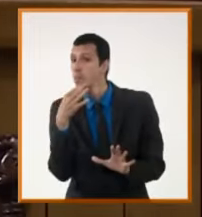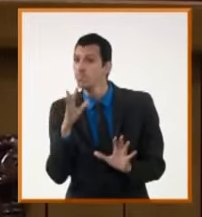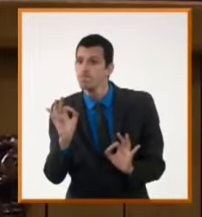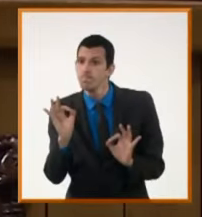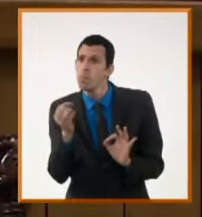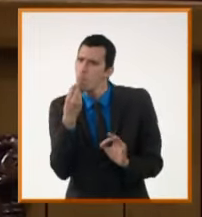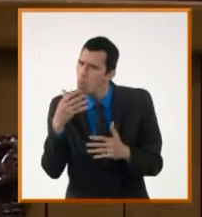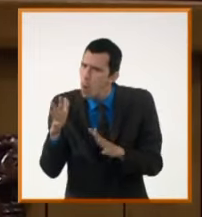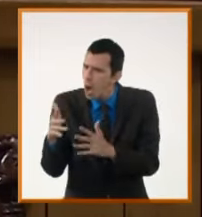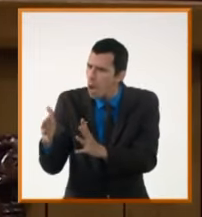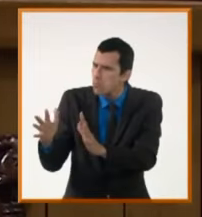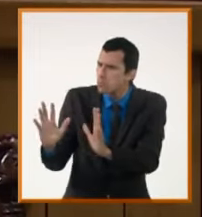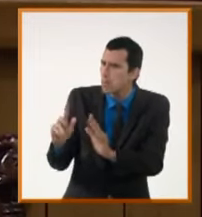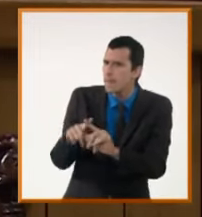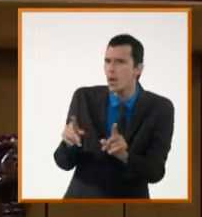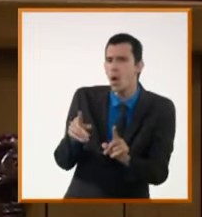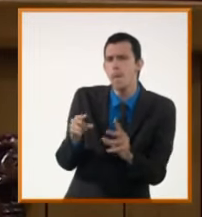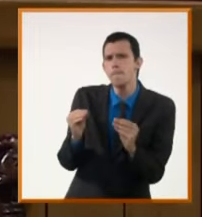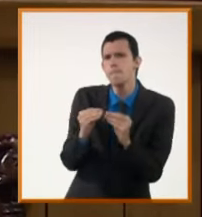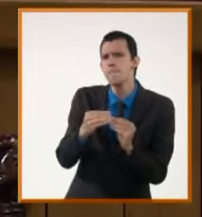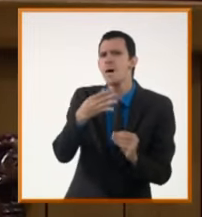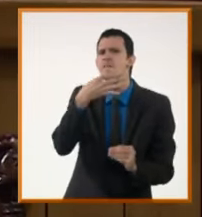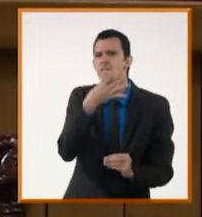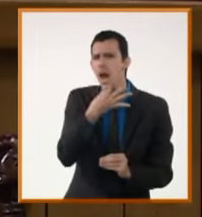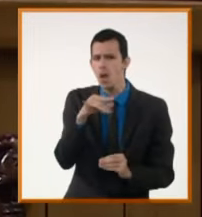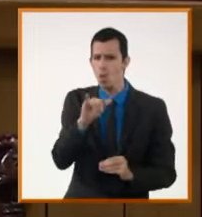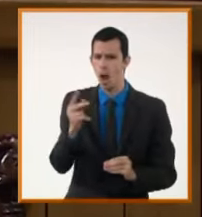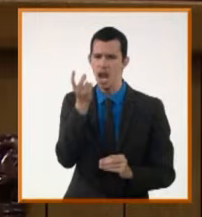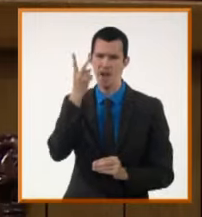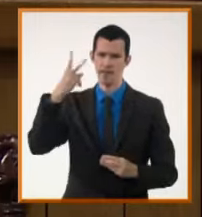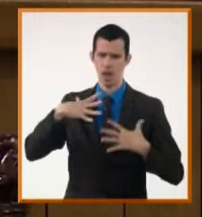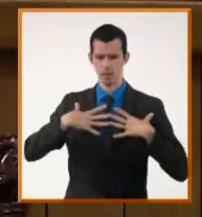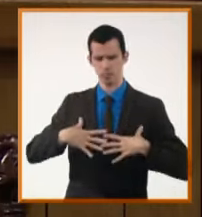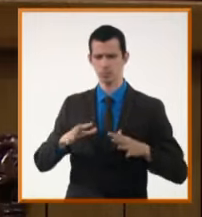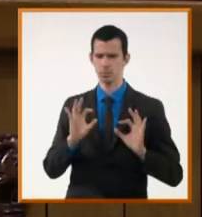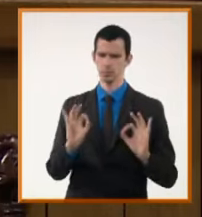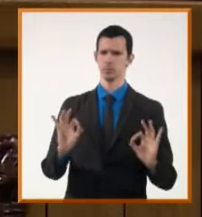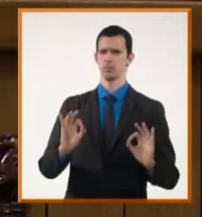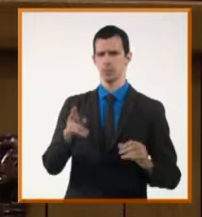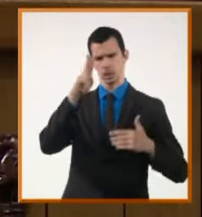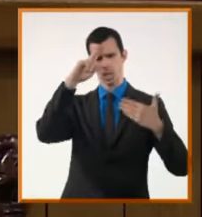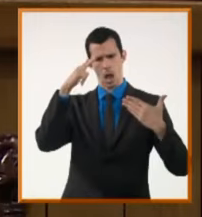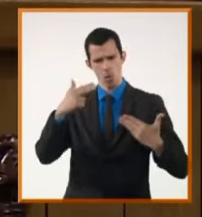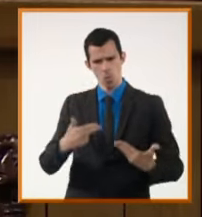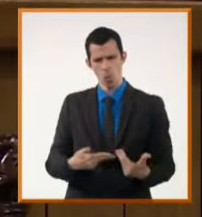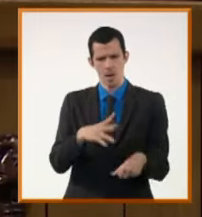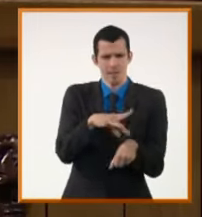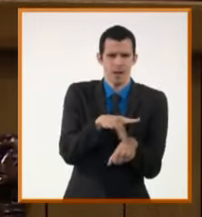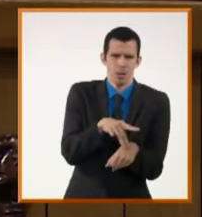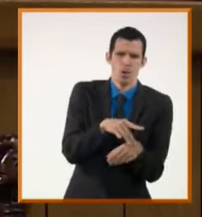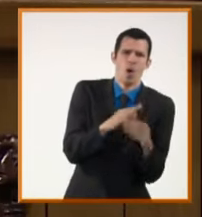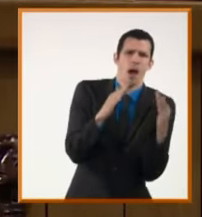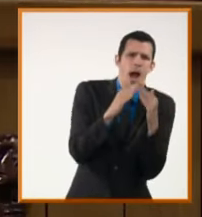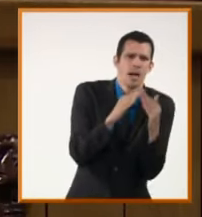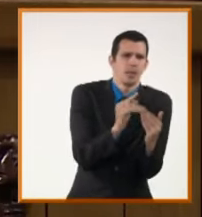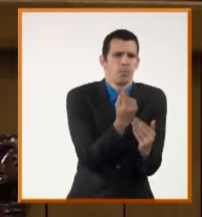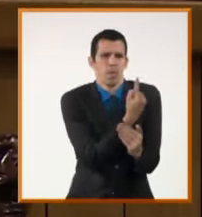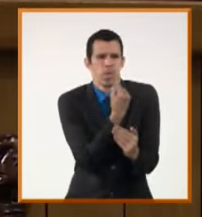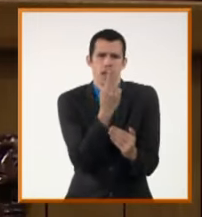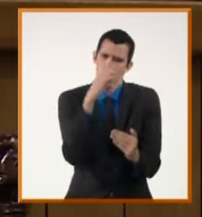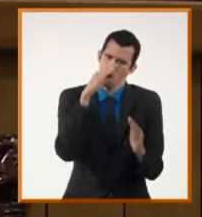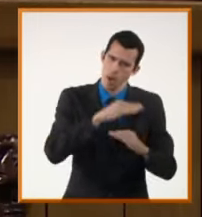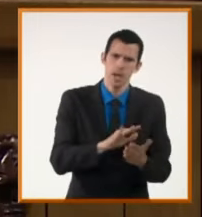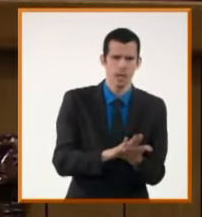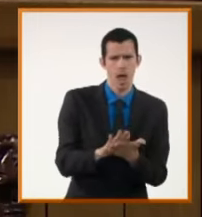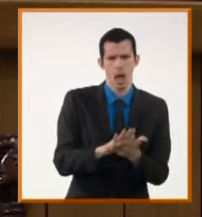por envejecer. Hace falta envejecer con calidad. Y esa es una de las responsabilidades que tenemos nosotros. Y también llevamos ya